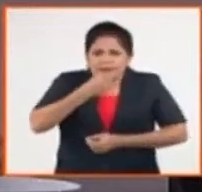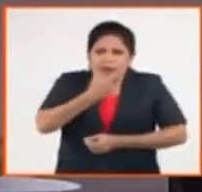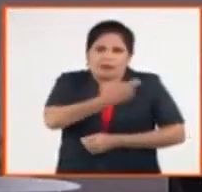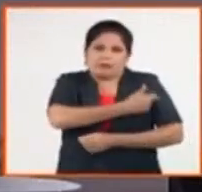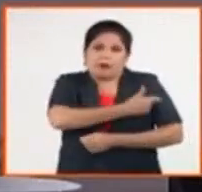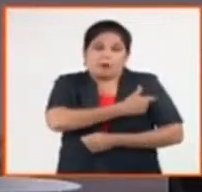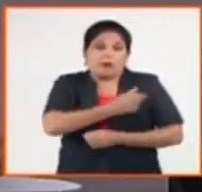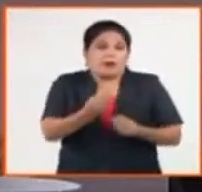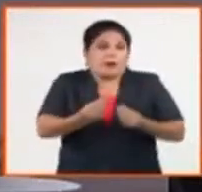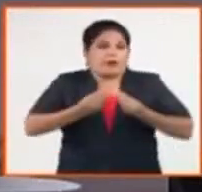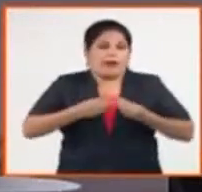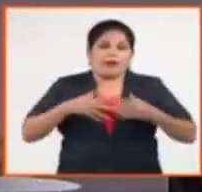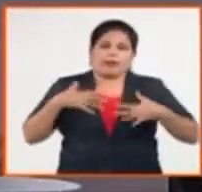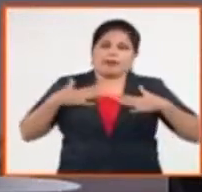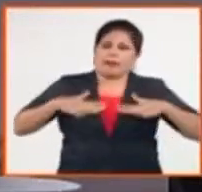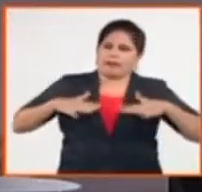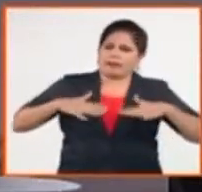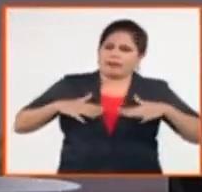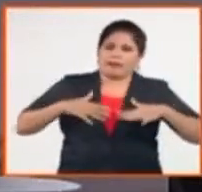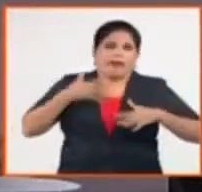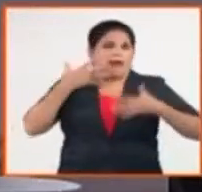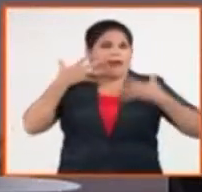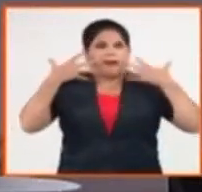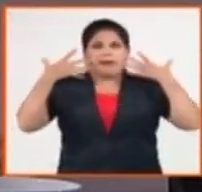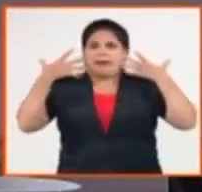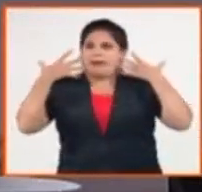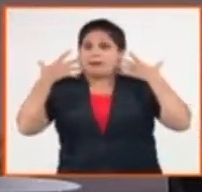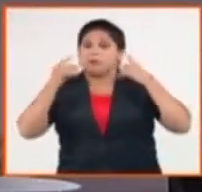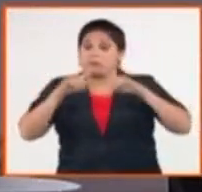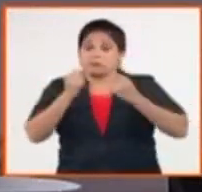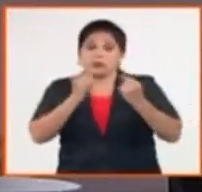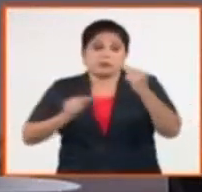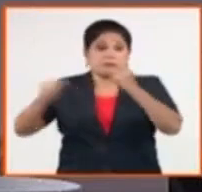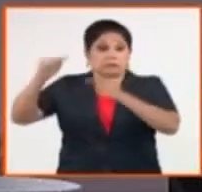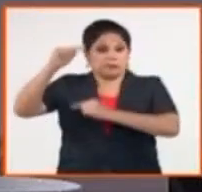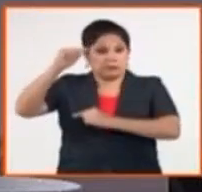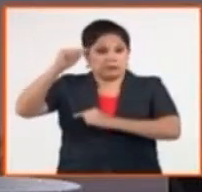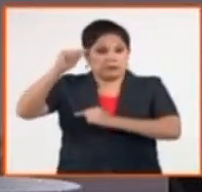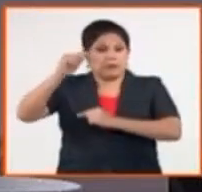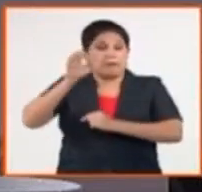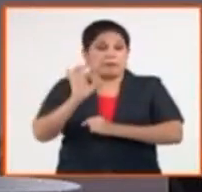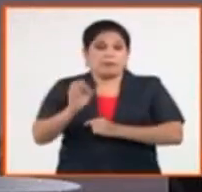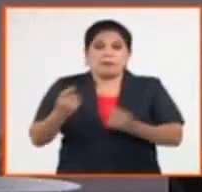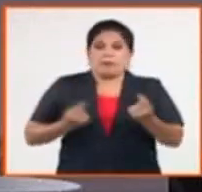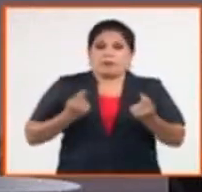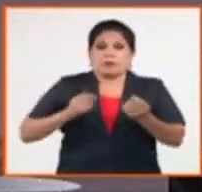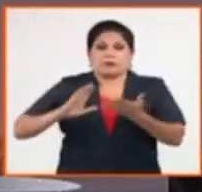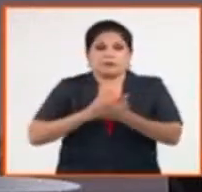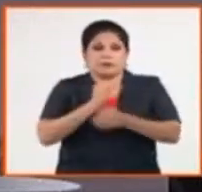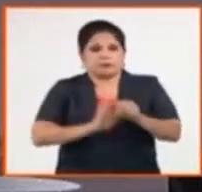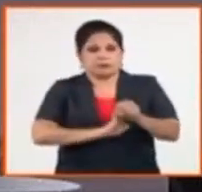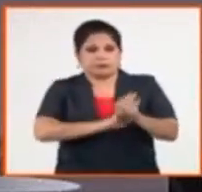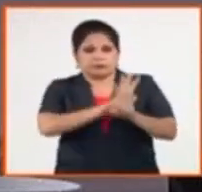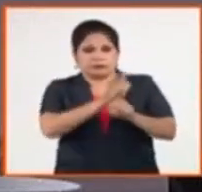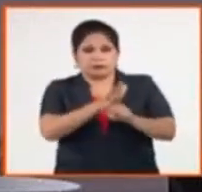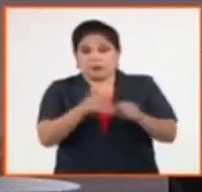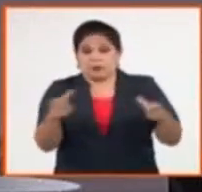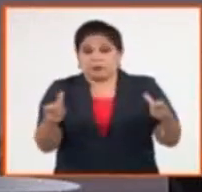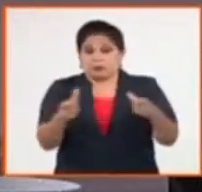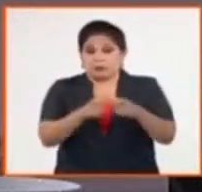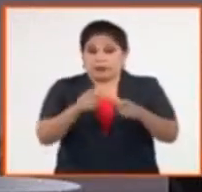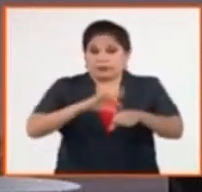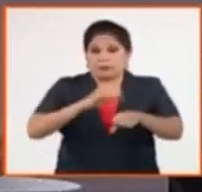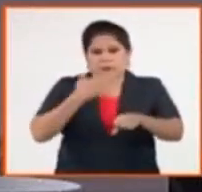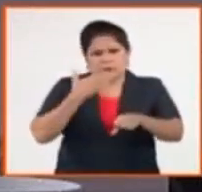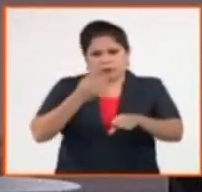nos transmite mucha tranquilidad porque sabemos que esto es uno de los elementos fundamentales, como dije, en la batalla contra la COVID.